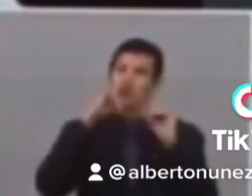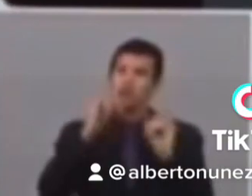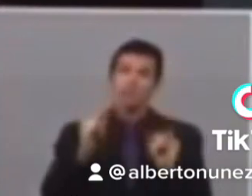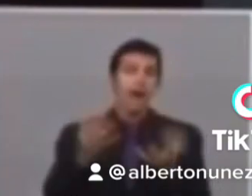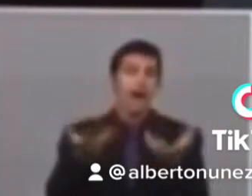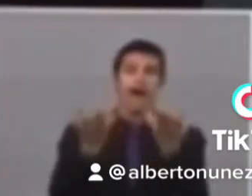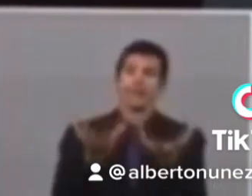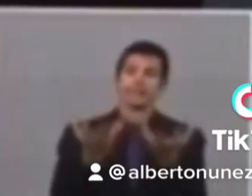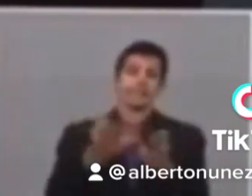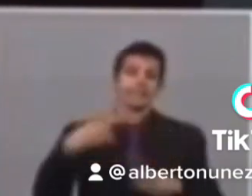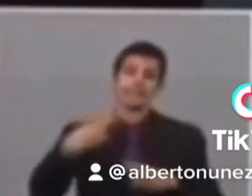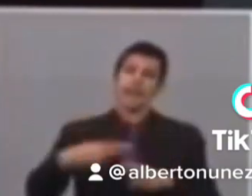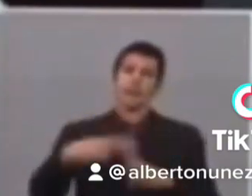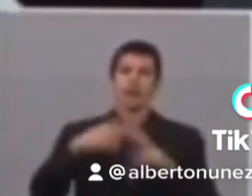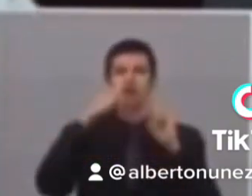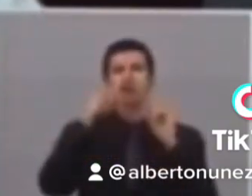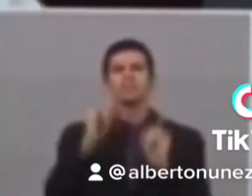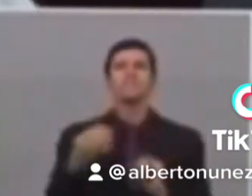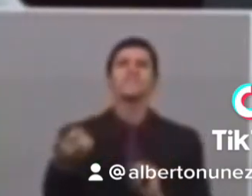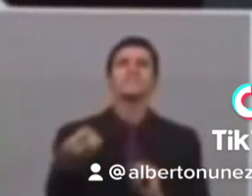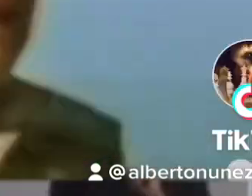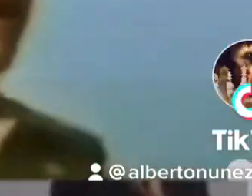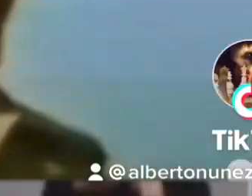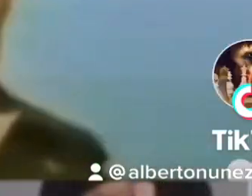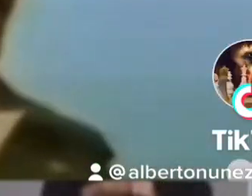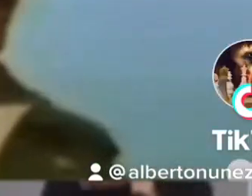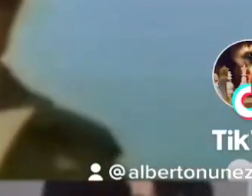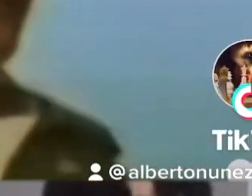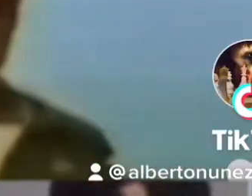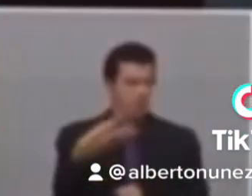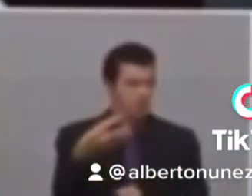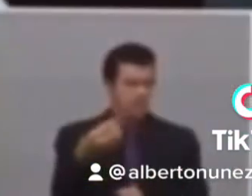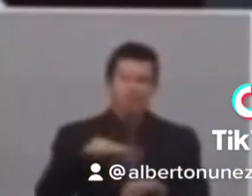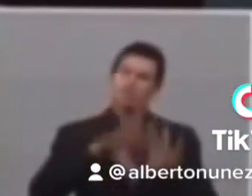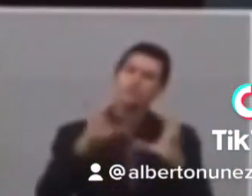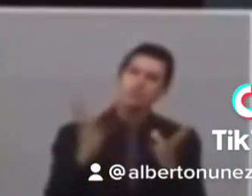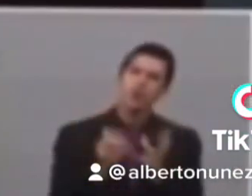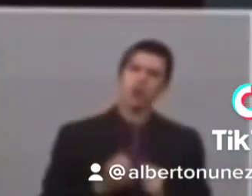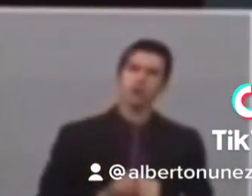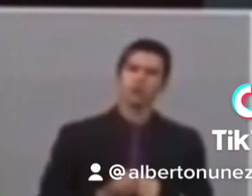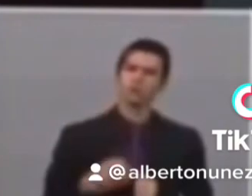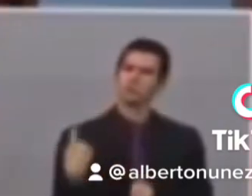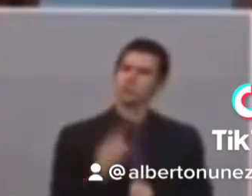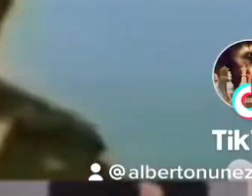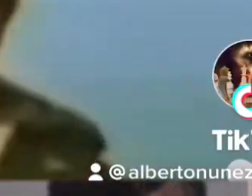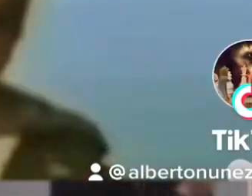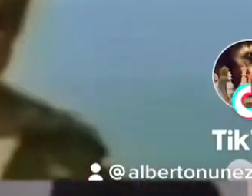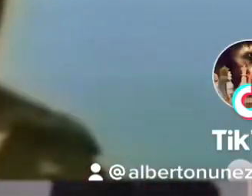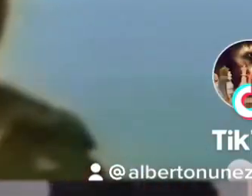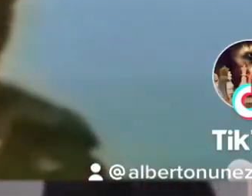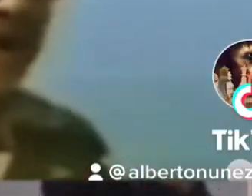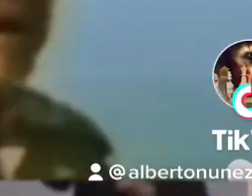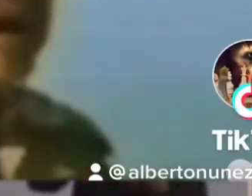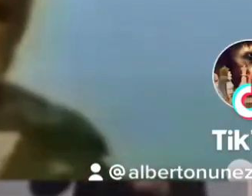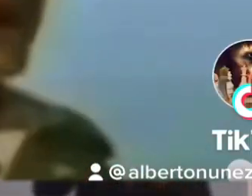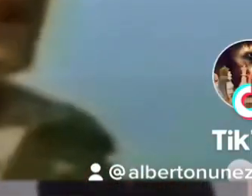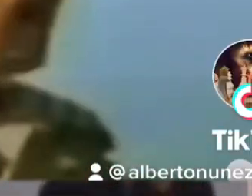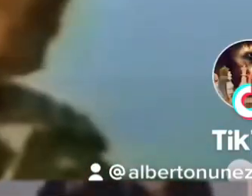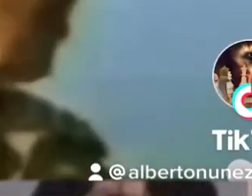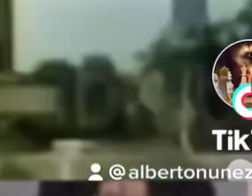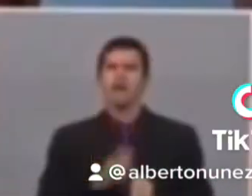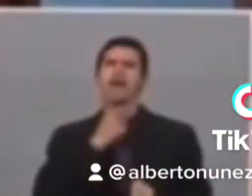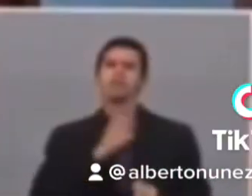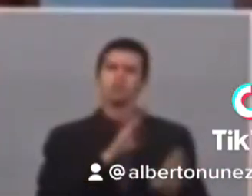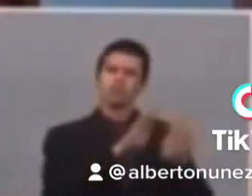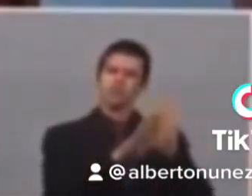las tiendas en CDC, fundamentalmente de alimentos. Todo el que quiera. De aseo, la canastilla. Tomarse leche en polvo, un vaso